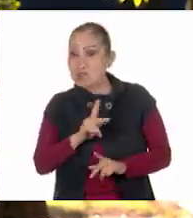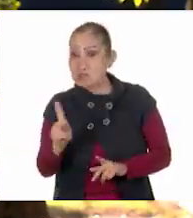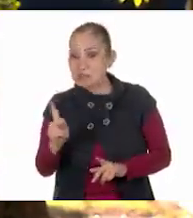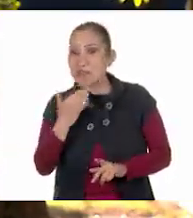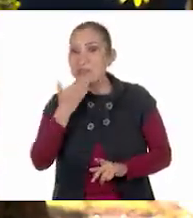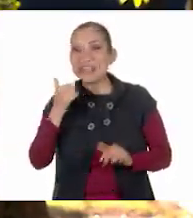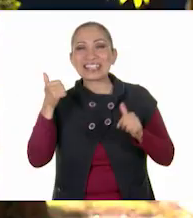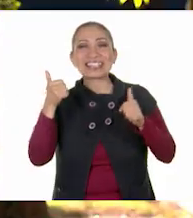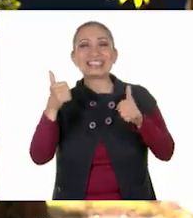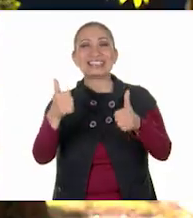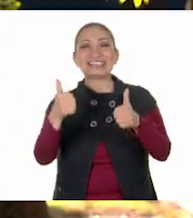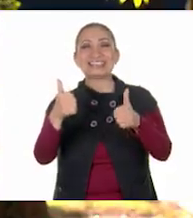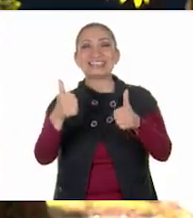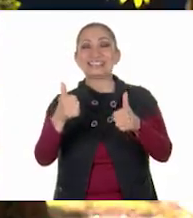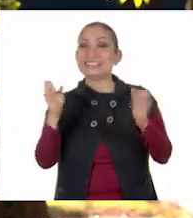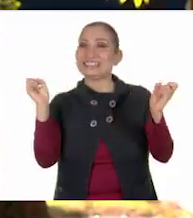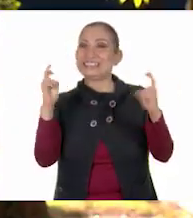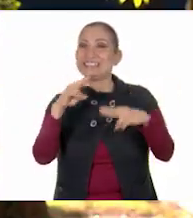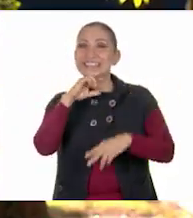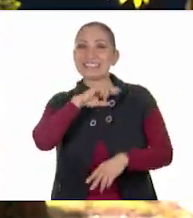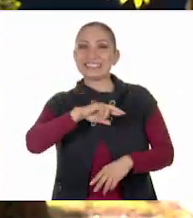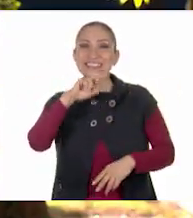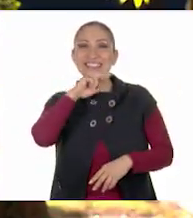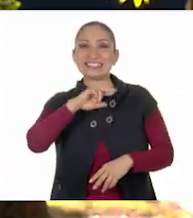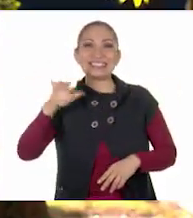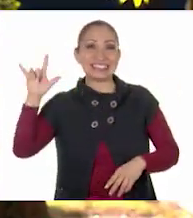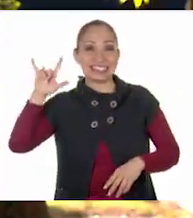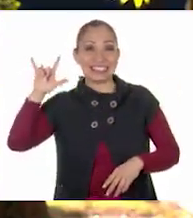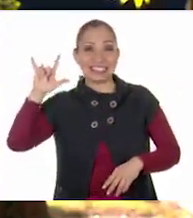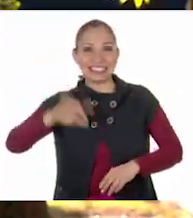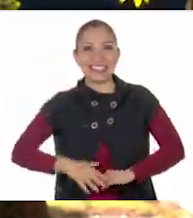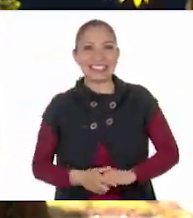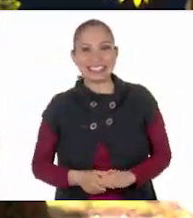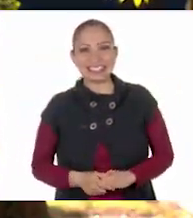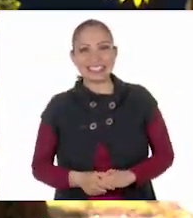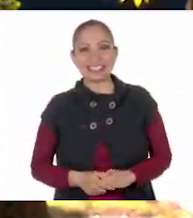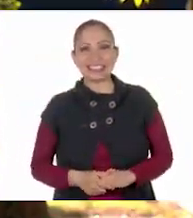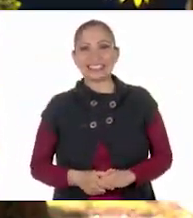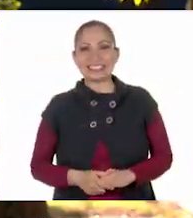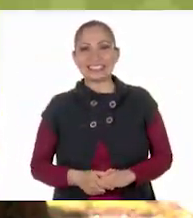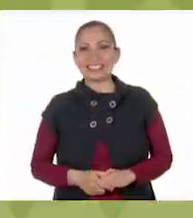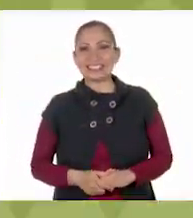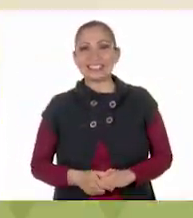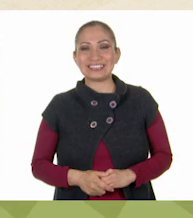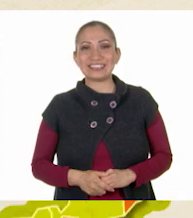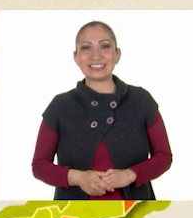¡Muy bien! ¡Nos vemos pronto!